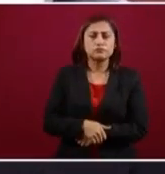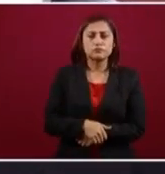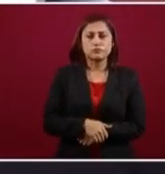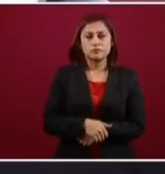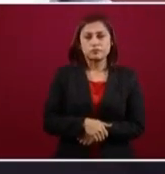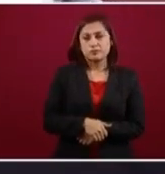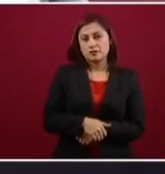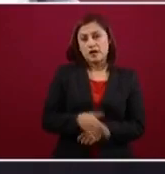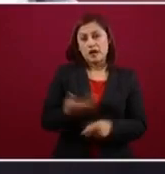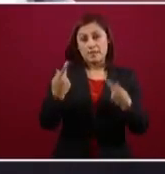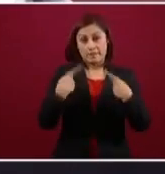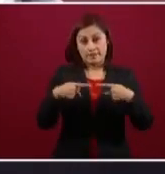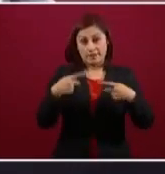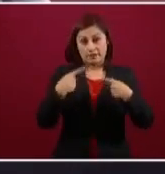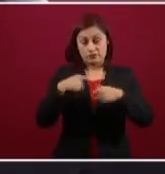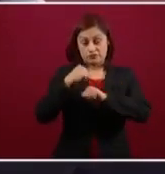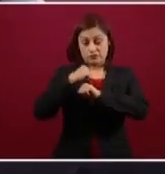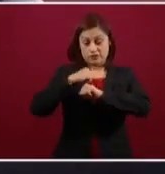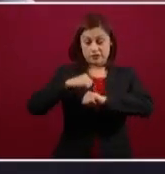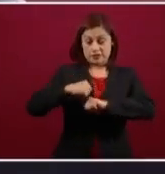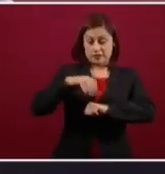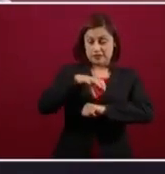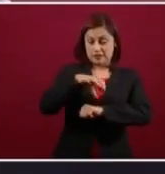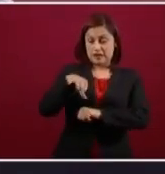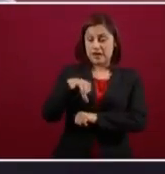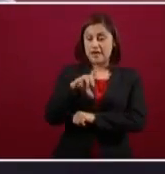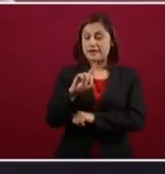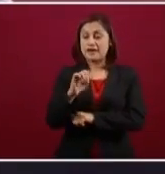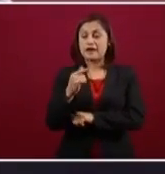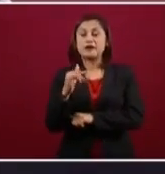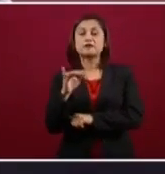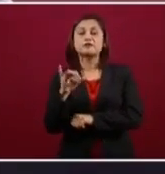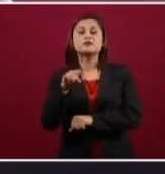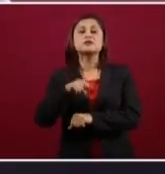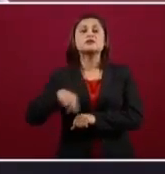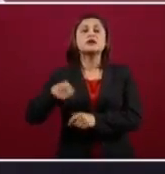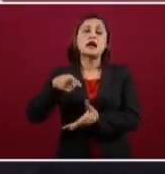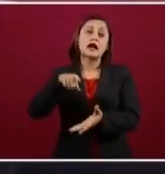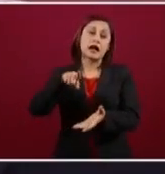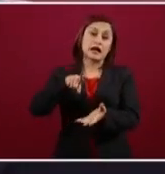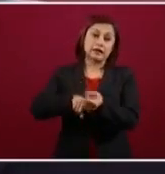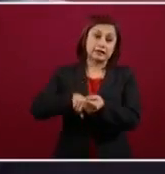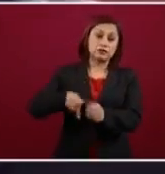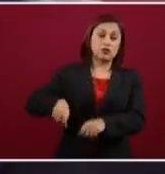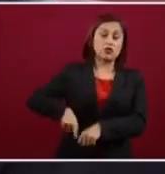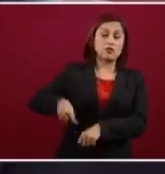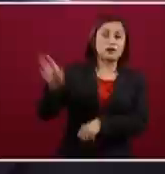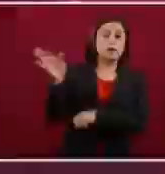Y los delegados del gobierno federal en los estados